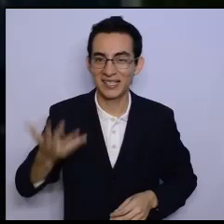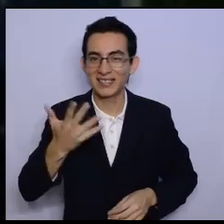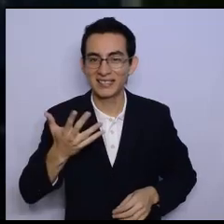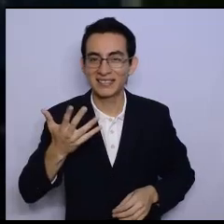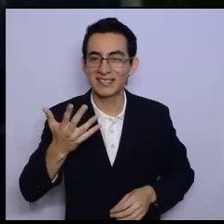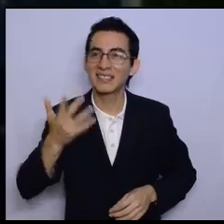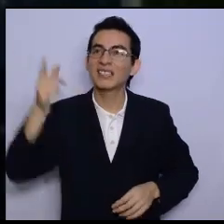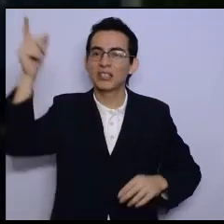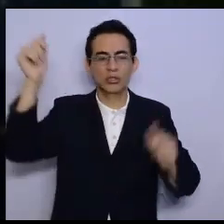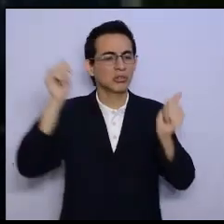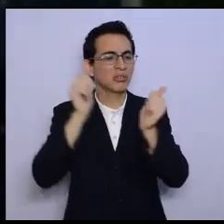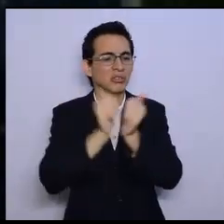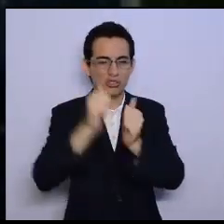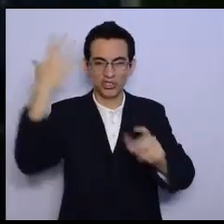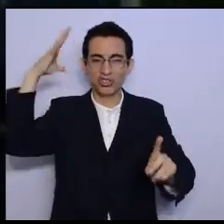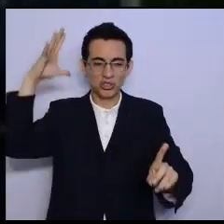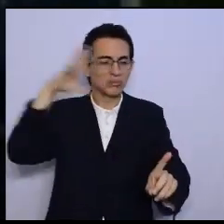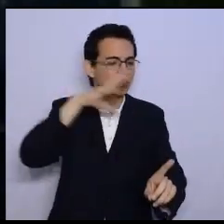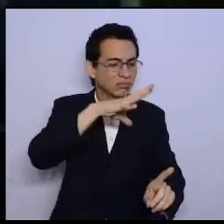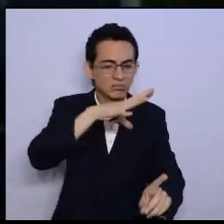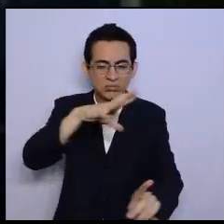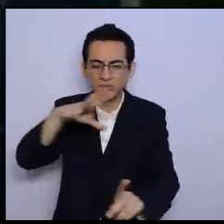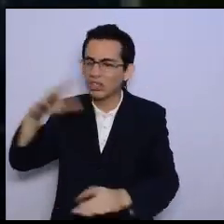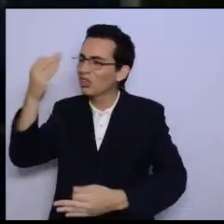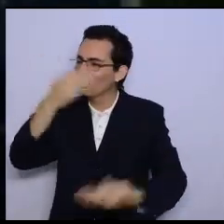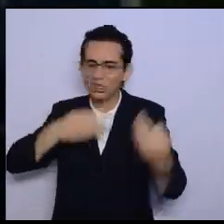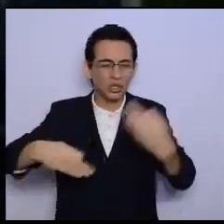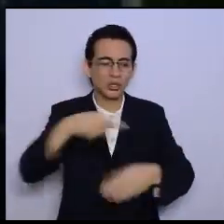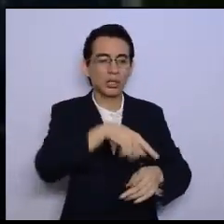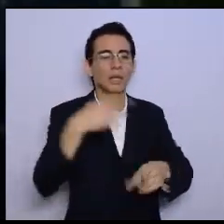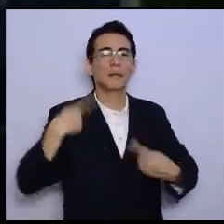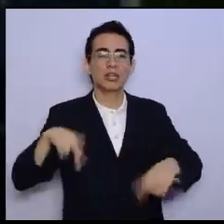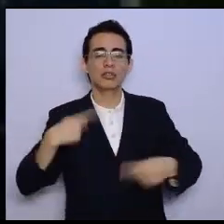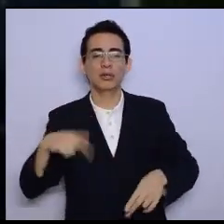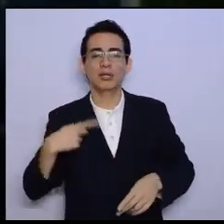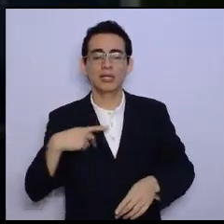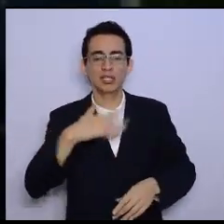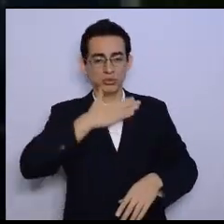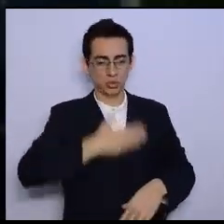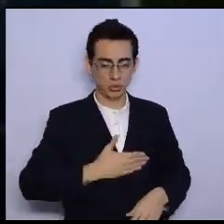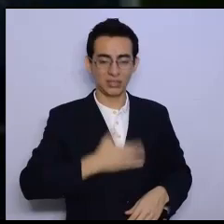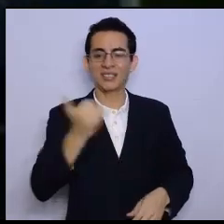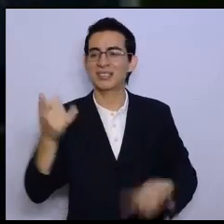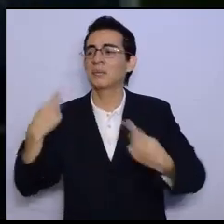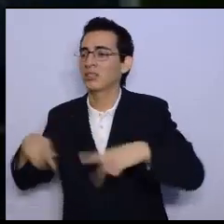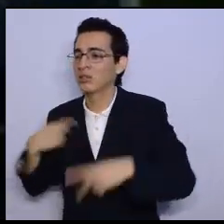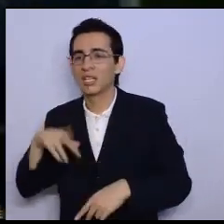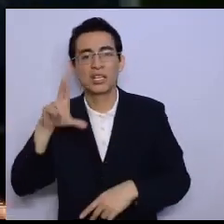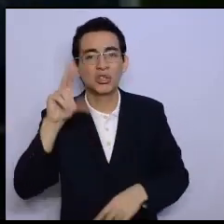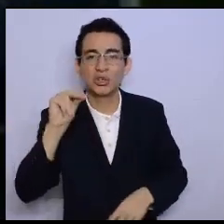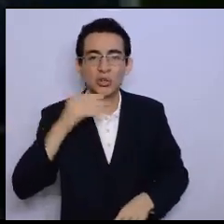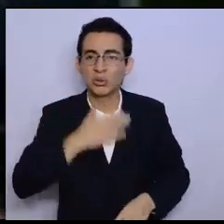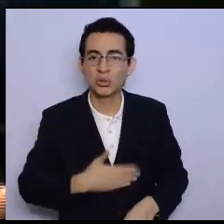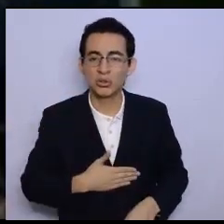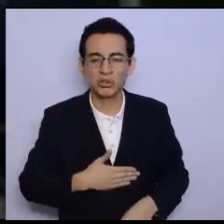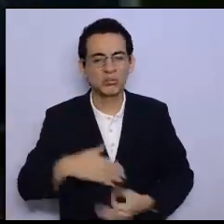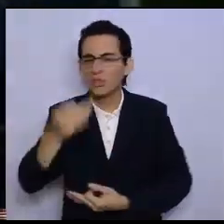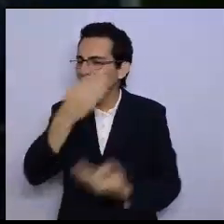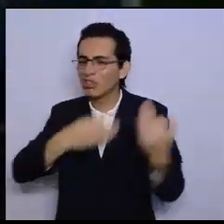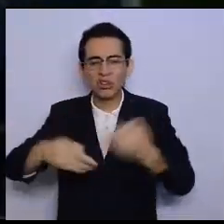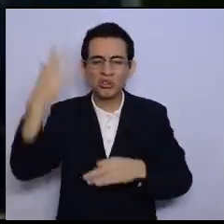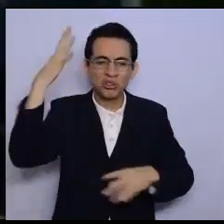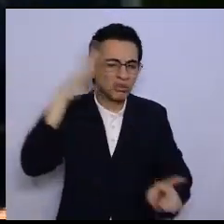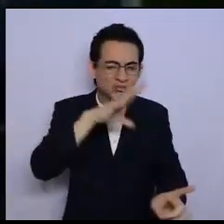e injustos. O sea, ninguno se escapa a la misericordia de Dios. También estamos sujetos a